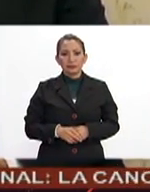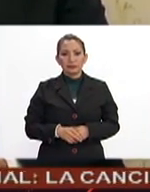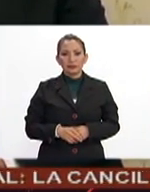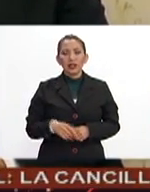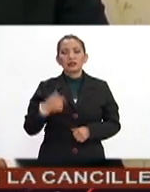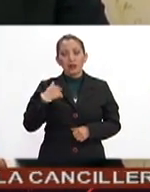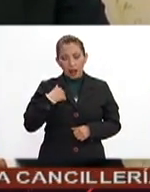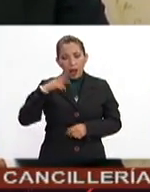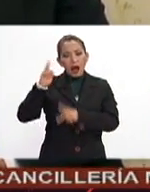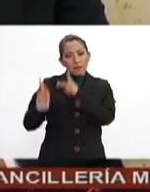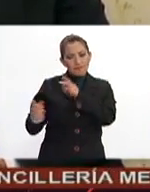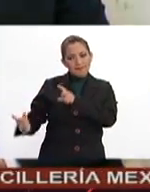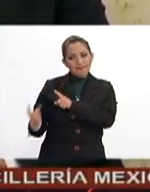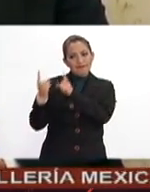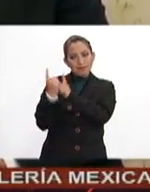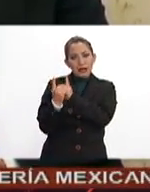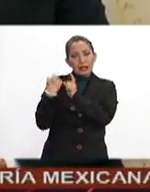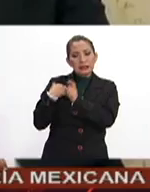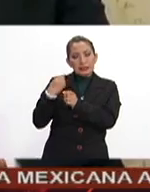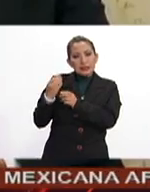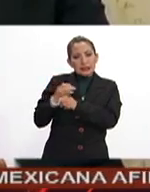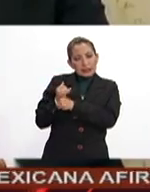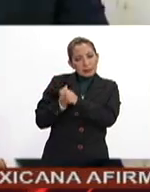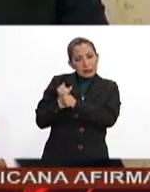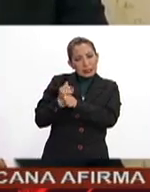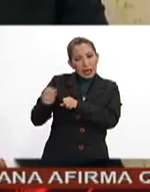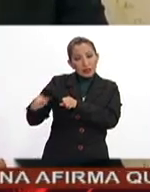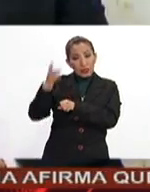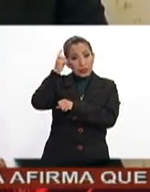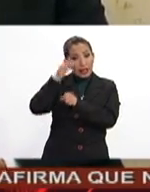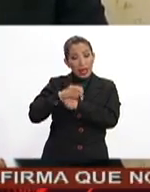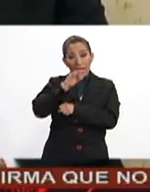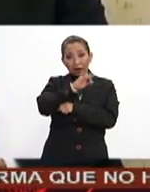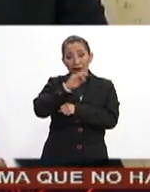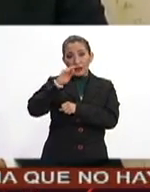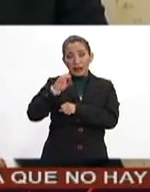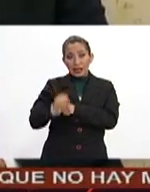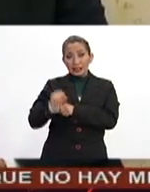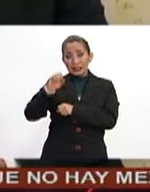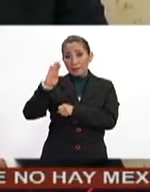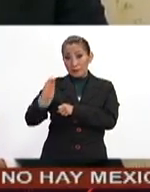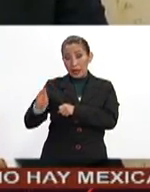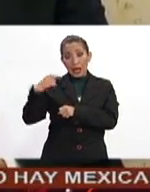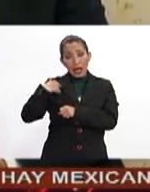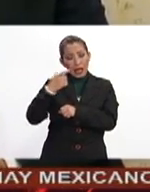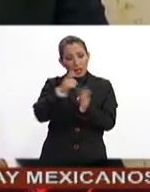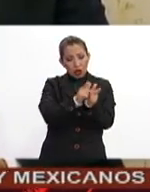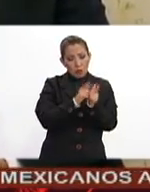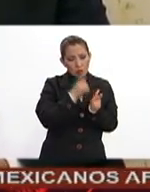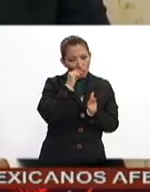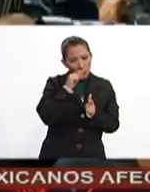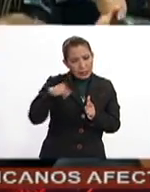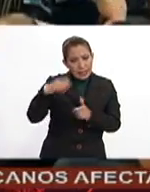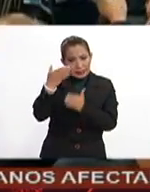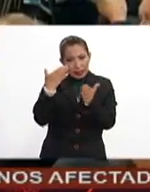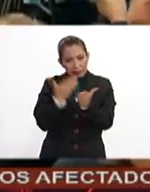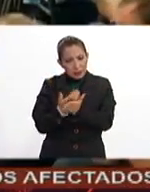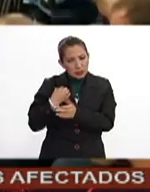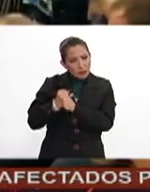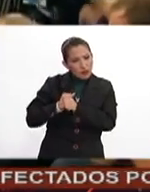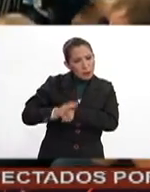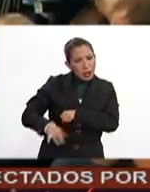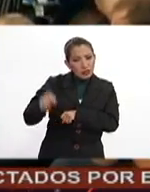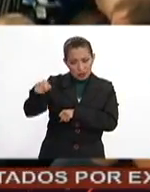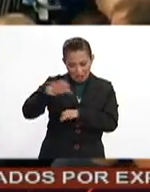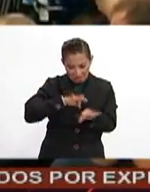Ya he hablado con los jefes de los servicios secretos, el director del FSB, los cuerpos policiales y los servicios de